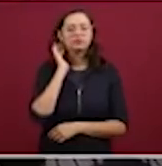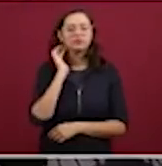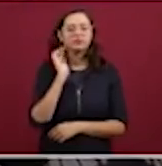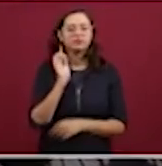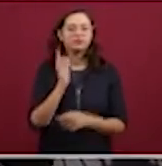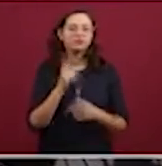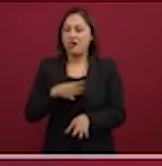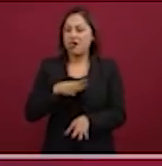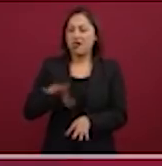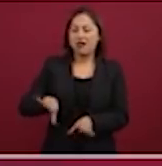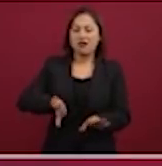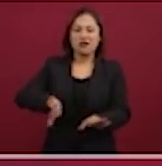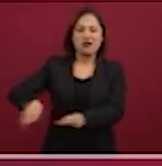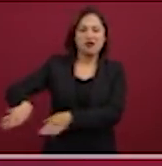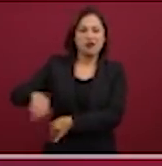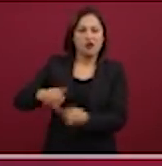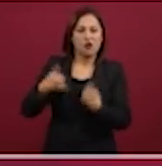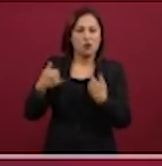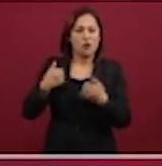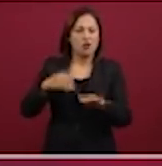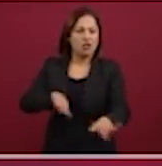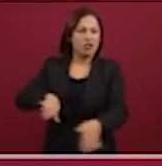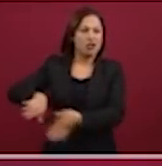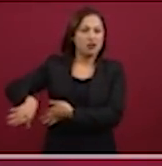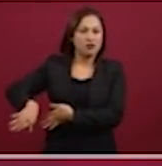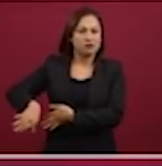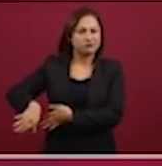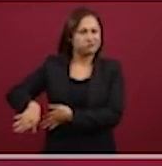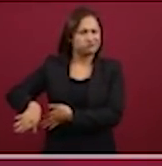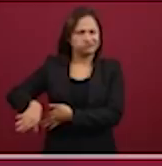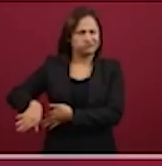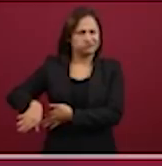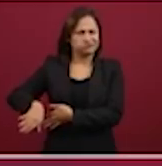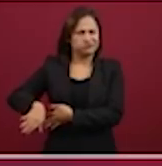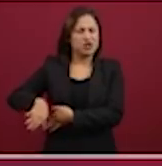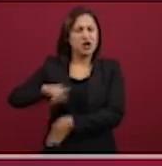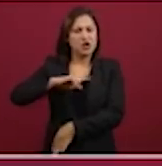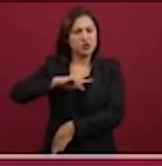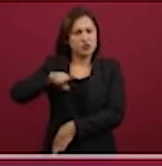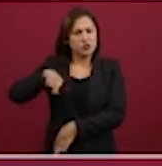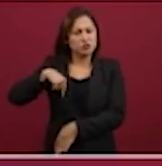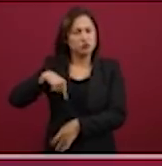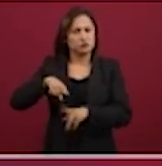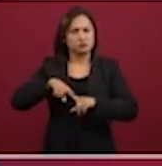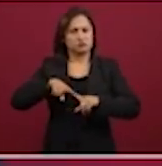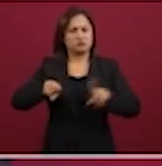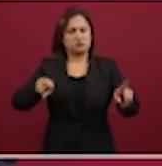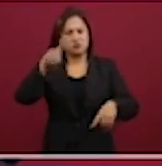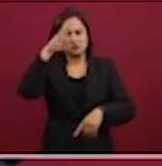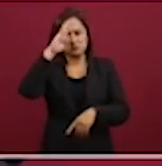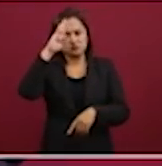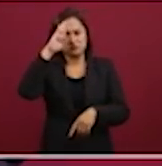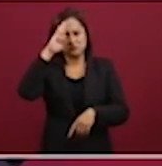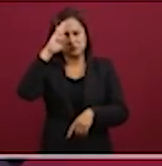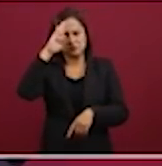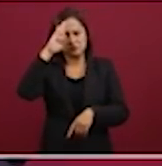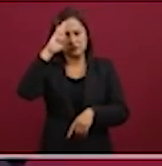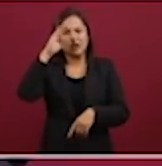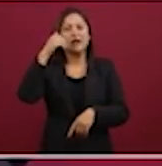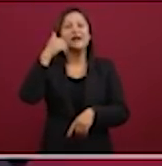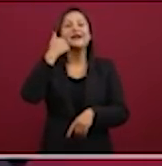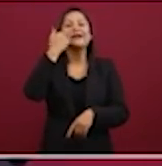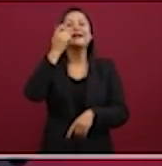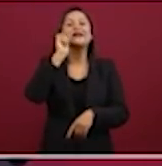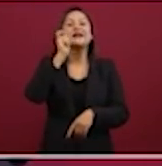alumnos nosotros queremos que no se queden los jóvenes si la oportunidad de estudiar